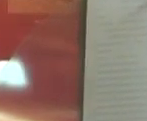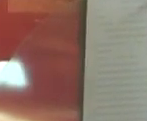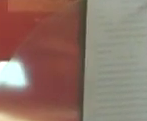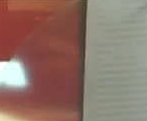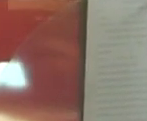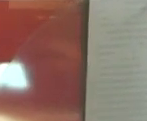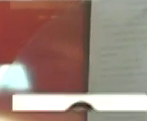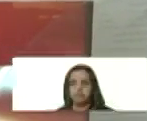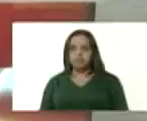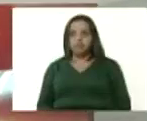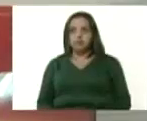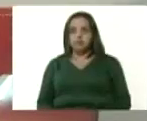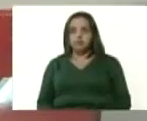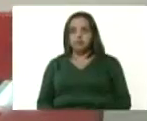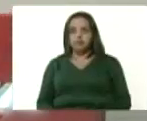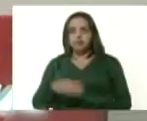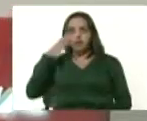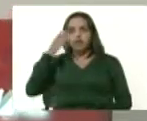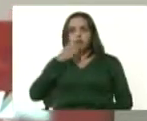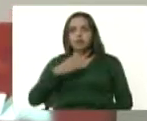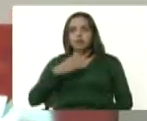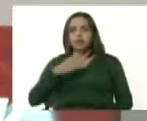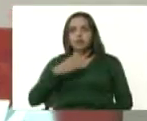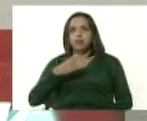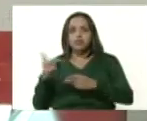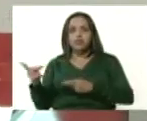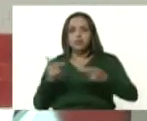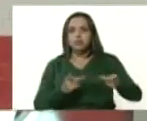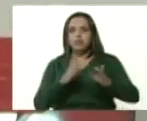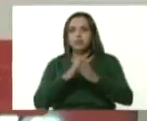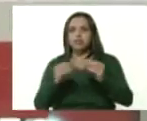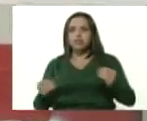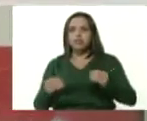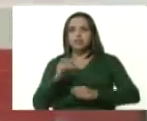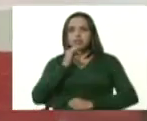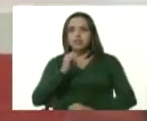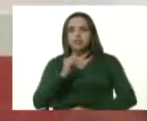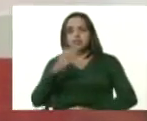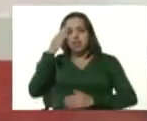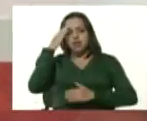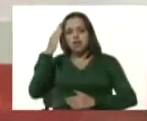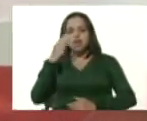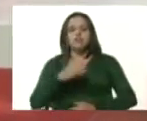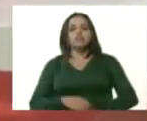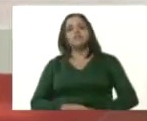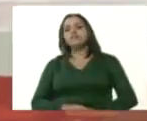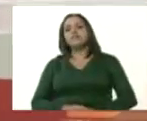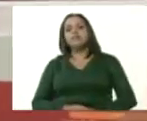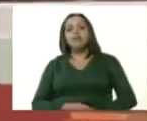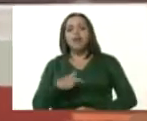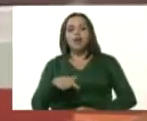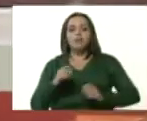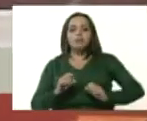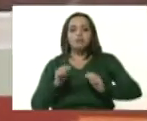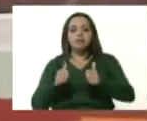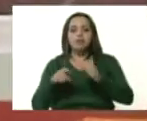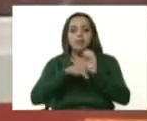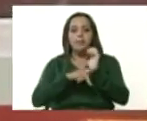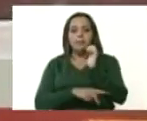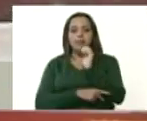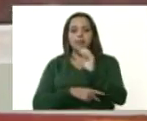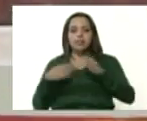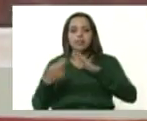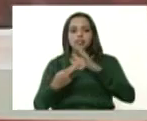Buenas noches, sean todos y todos bienvenidos a la presente emisión estelar de la noticia. Les saluda Yosmari Moreno y de inmediato nos trasladamos al Parque Recreacional